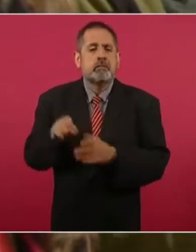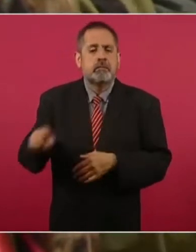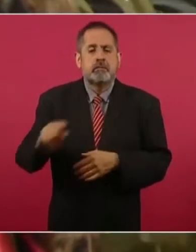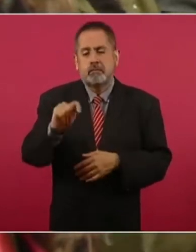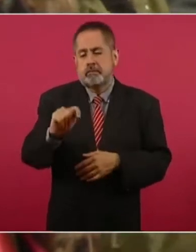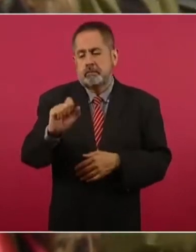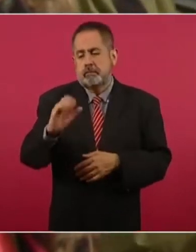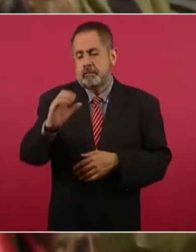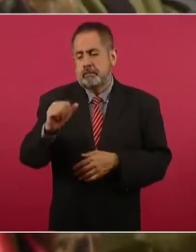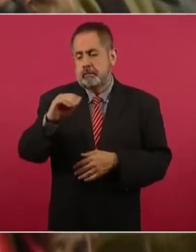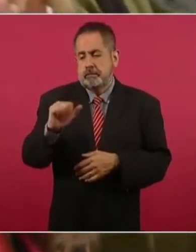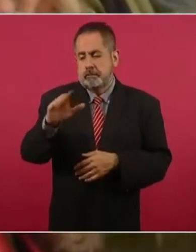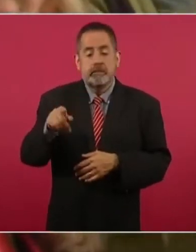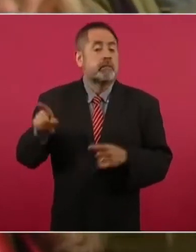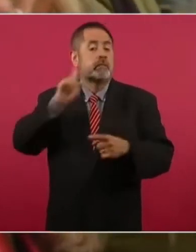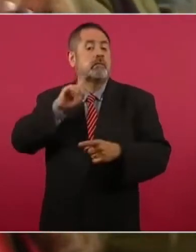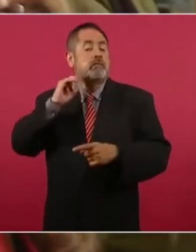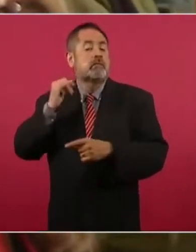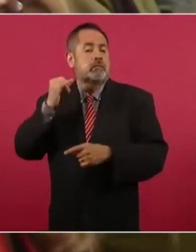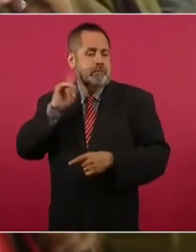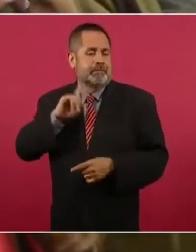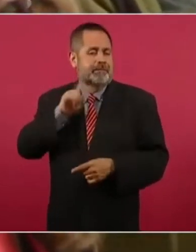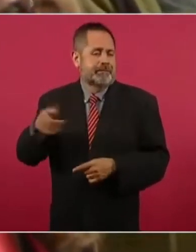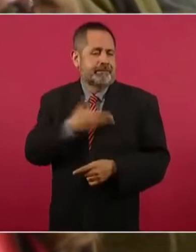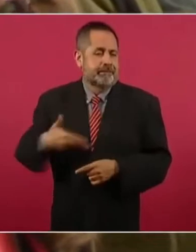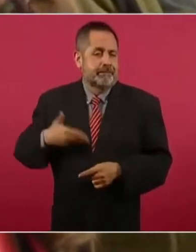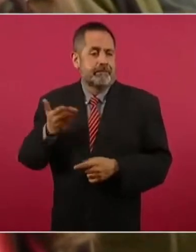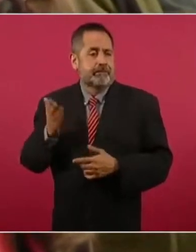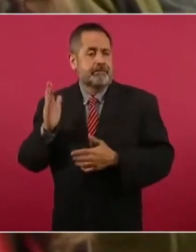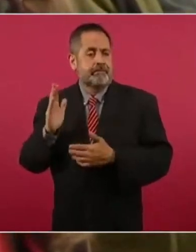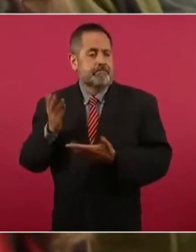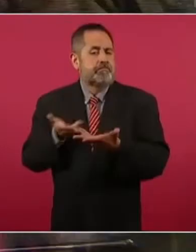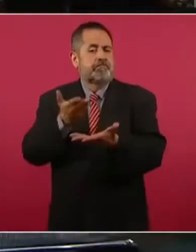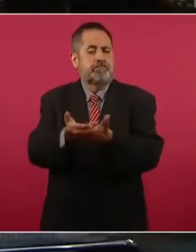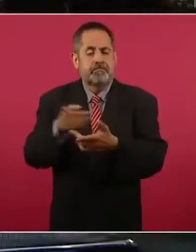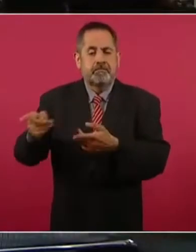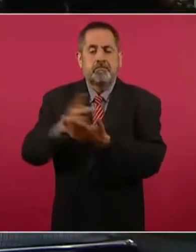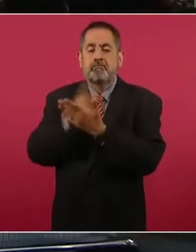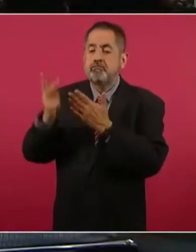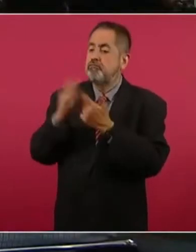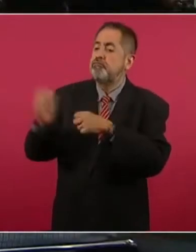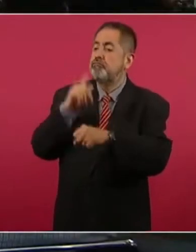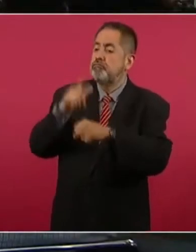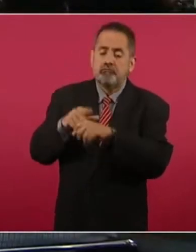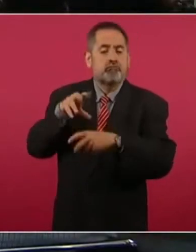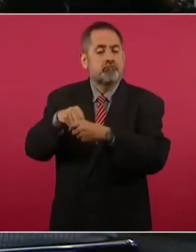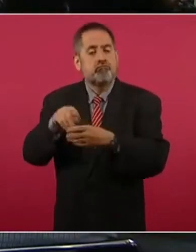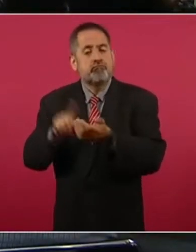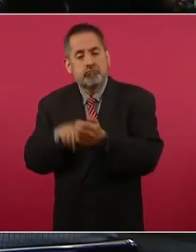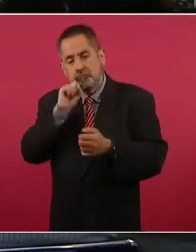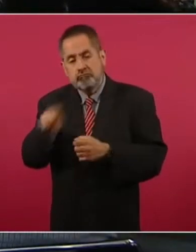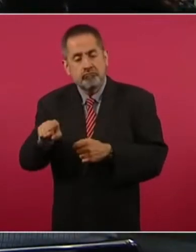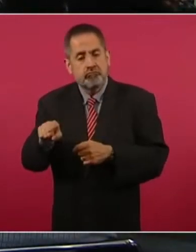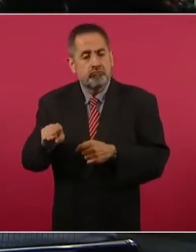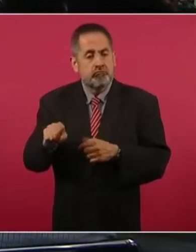la presidenta hace una propuesta de que este programa federal pudiera ser también llevado a